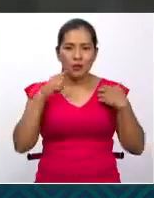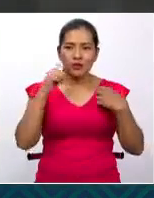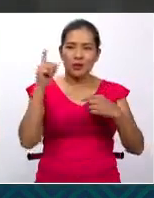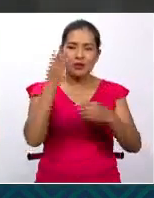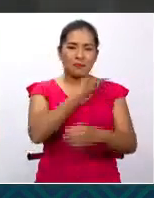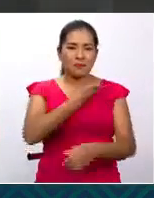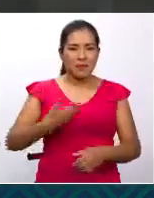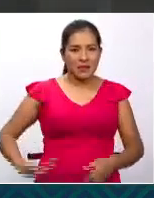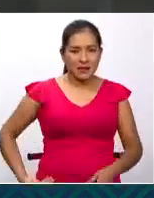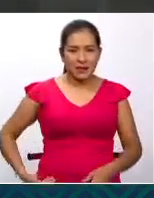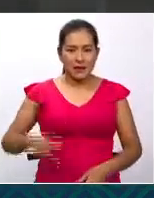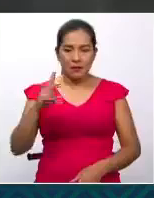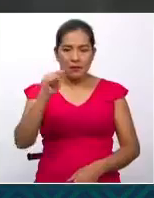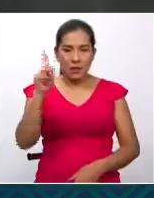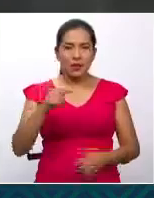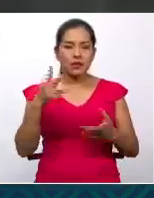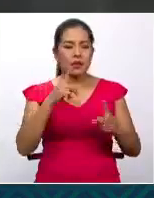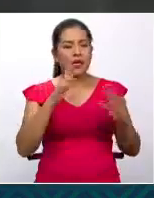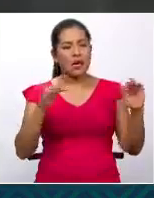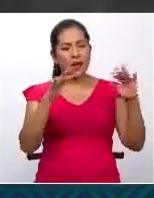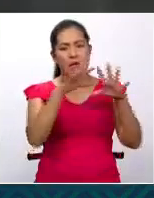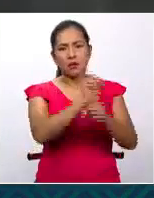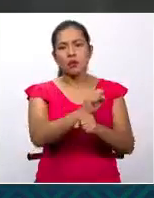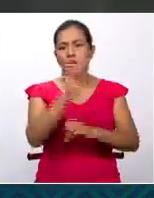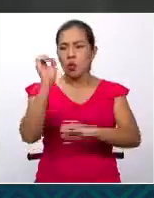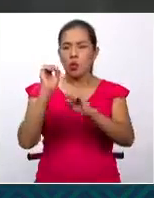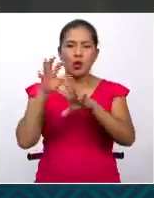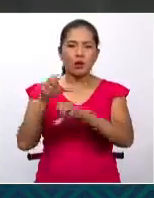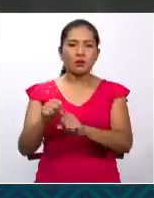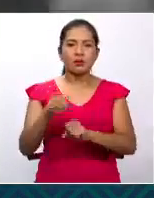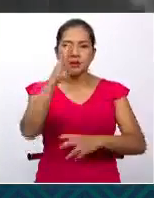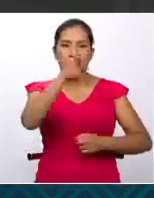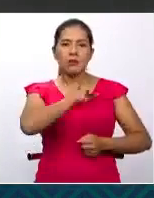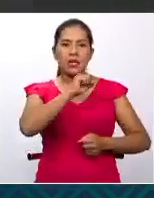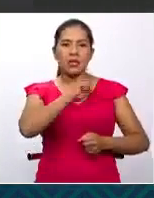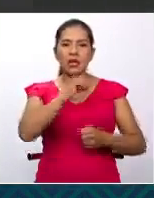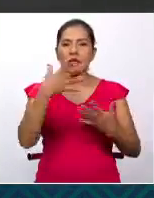Paz y Oruro, desarmando a las Fuerzas Armadas.